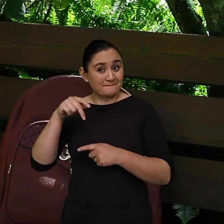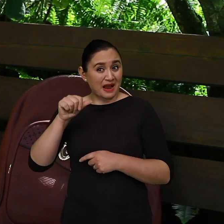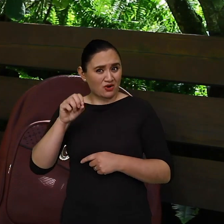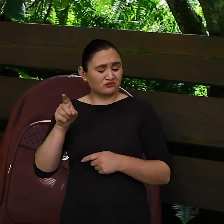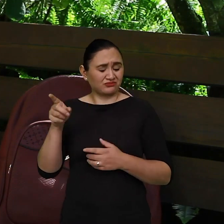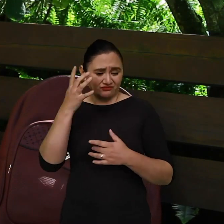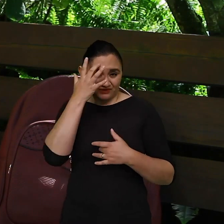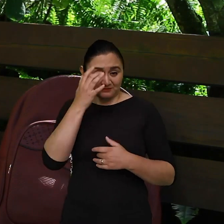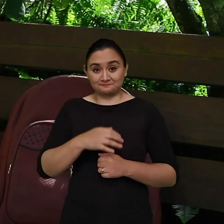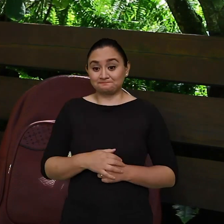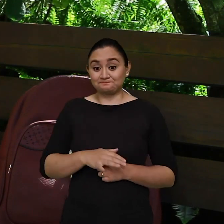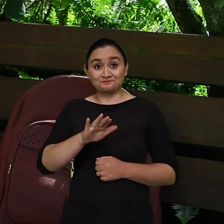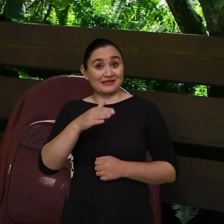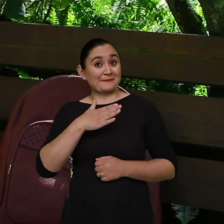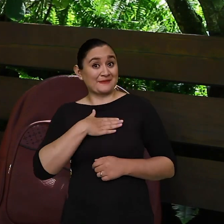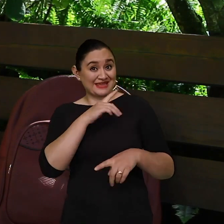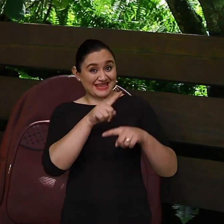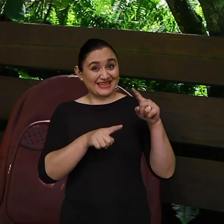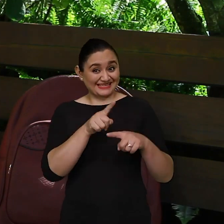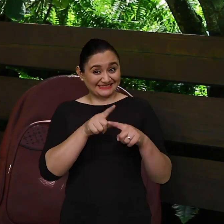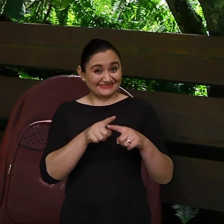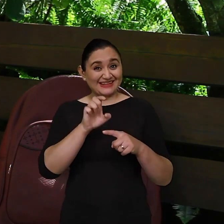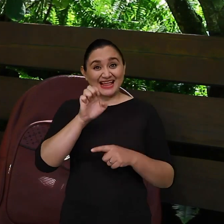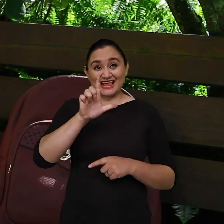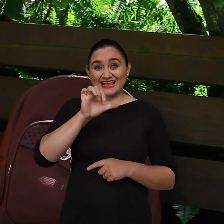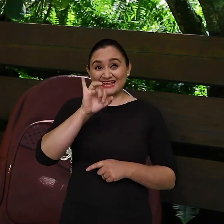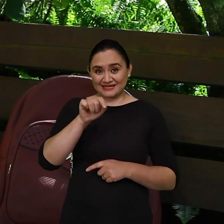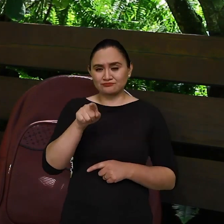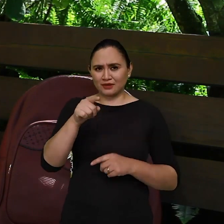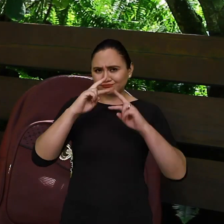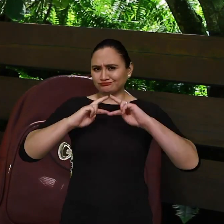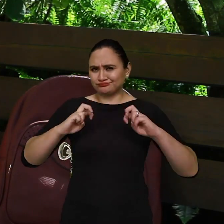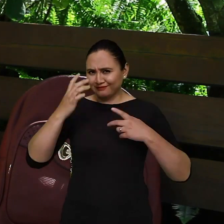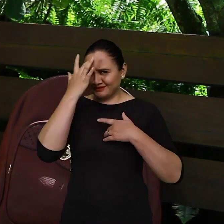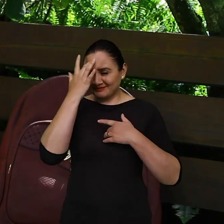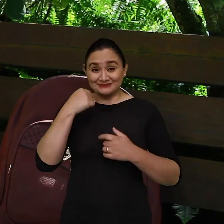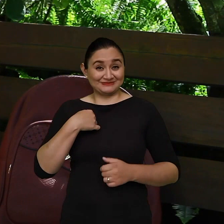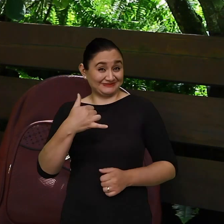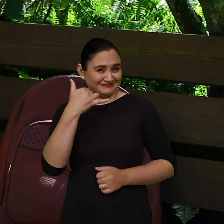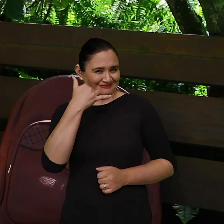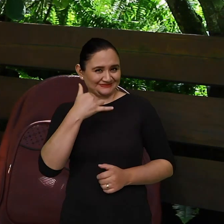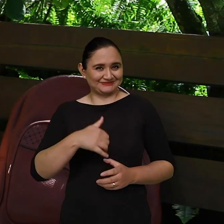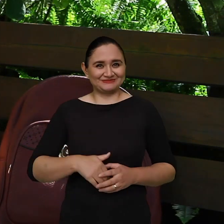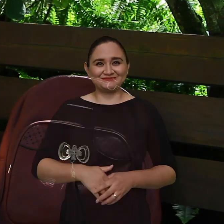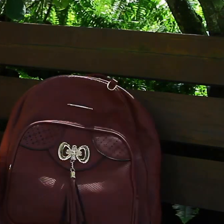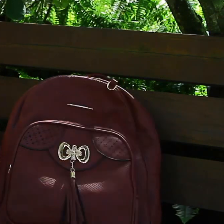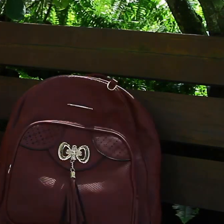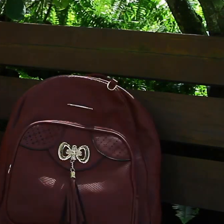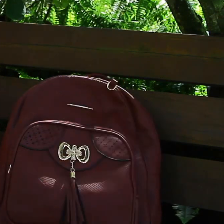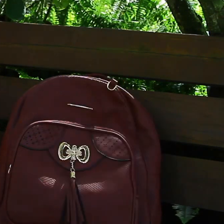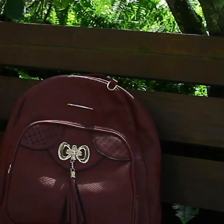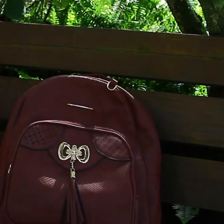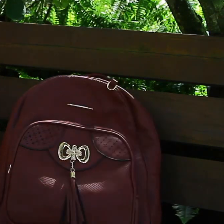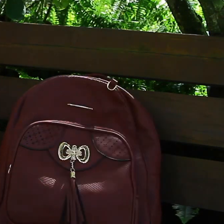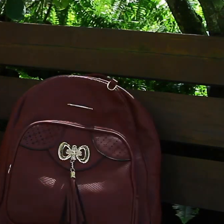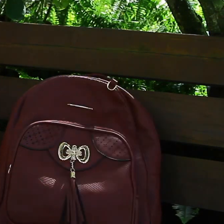Pau. Mi amiga Elizabeth investiga estas enfermedades. La voy a llamar.